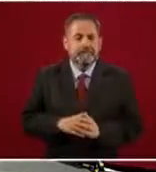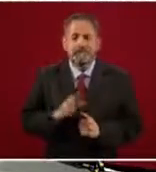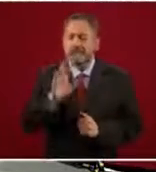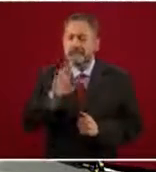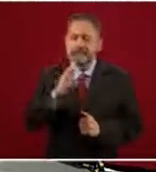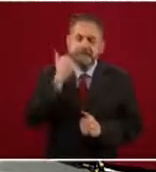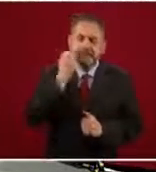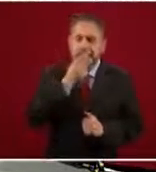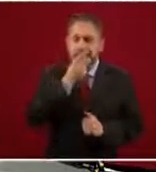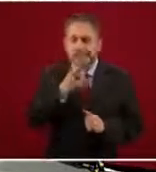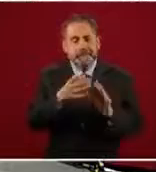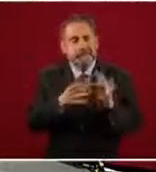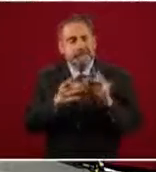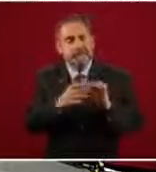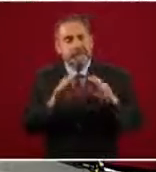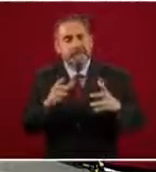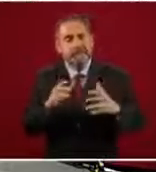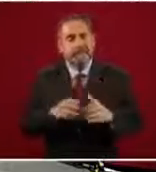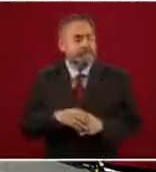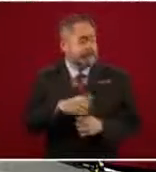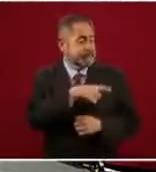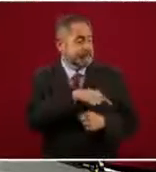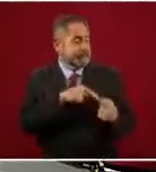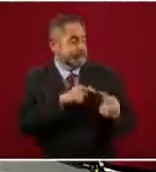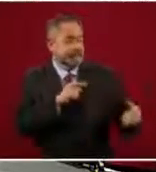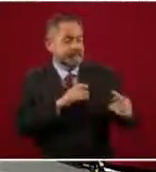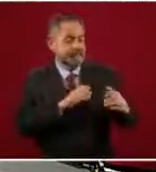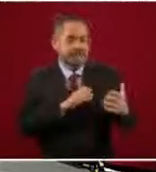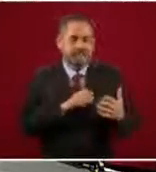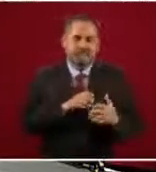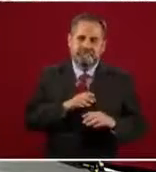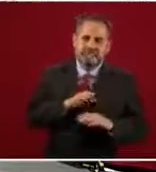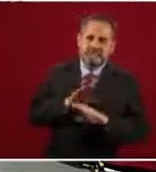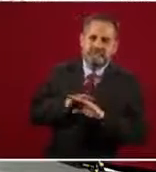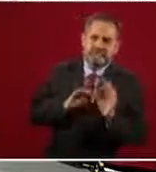Lo que quisieran, ¿no?, nuestros adversarios